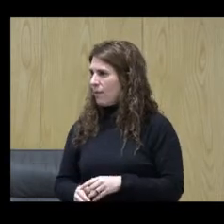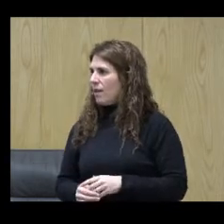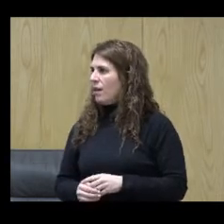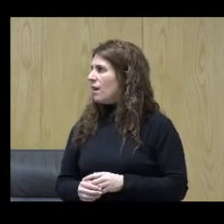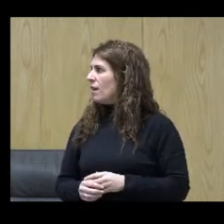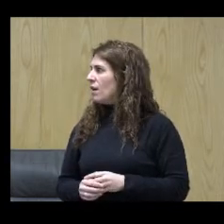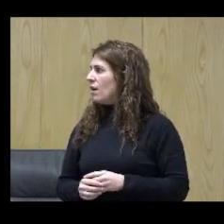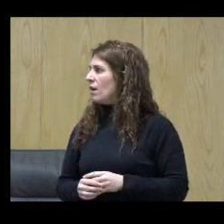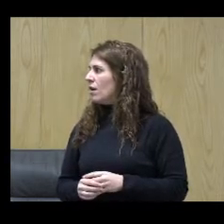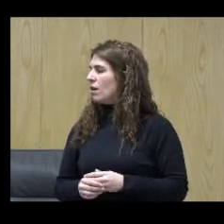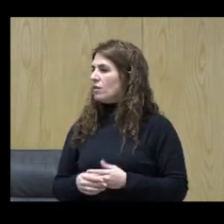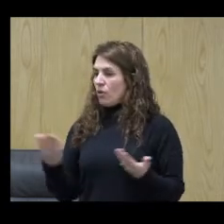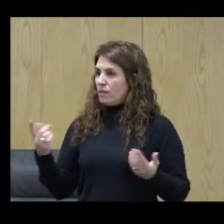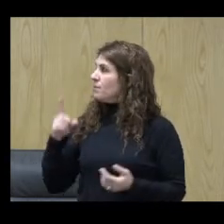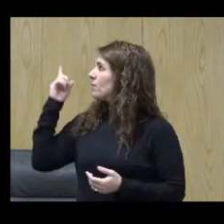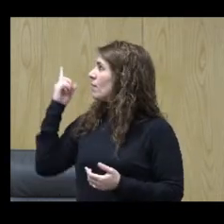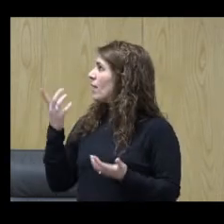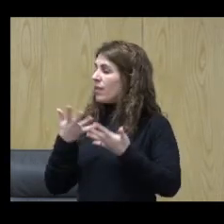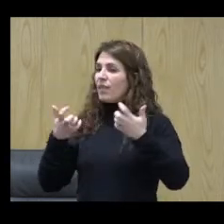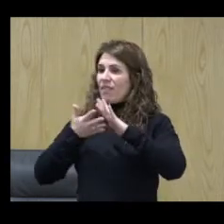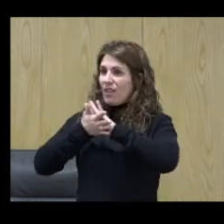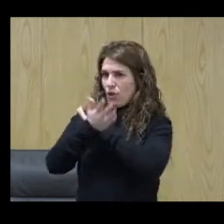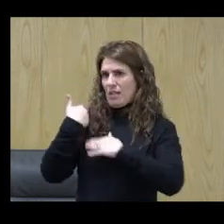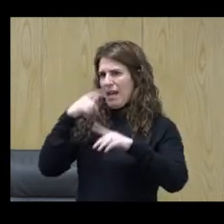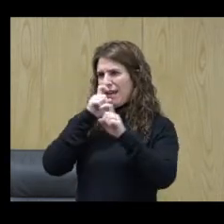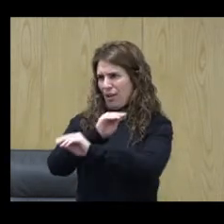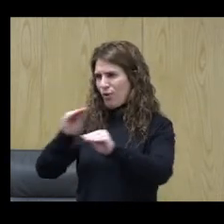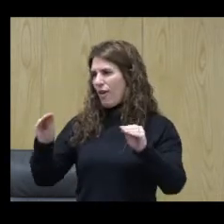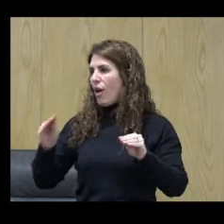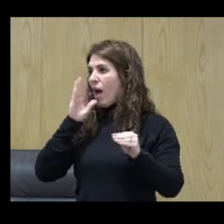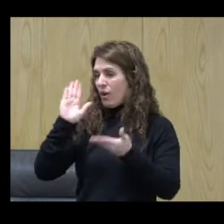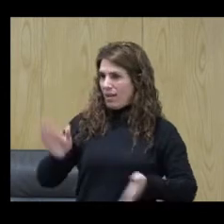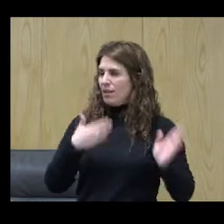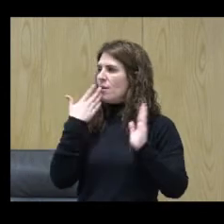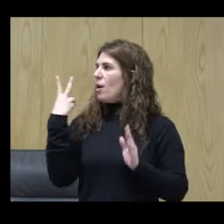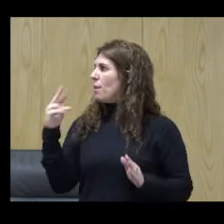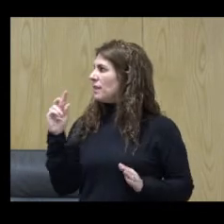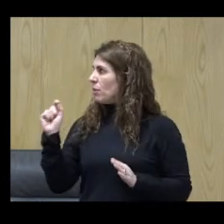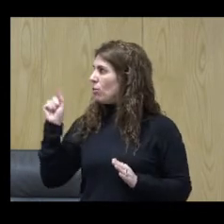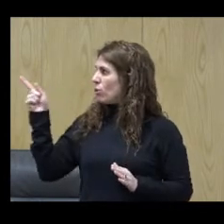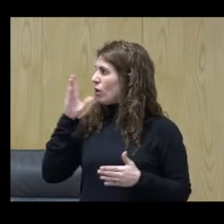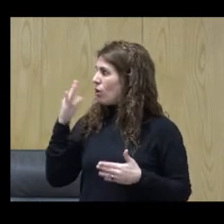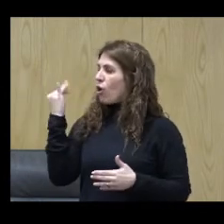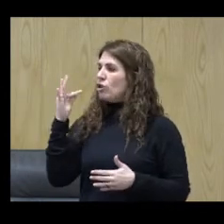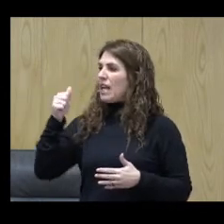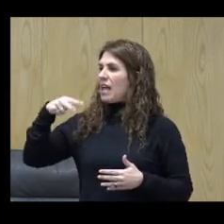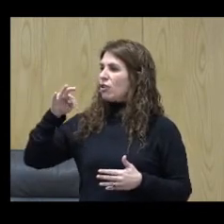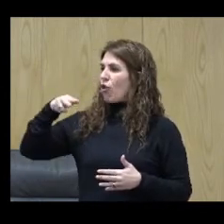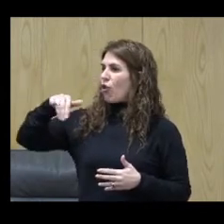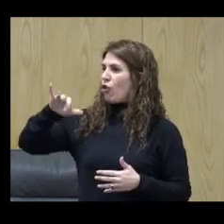recordada esta definición, paso a presentar. Vamos a tener 20 minutos para que José Antonio nos resuma un